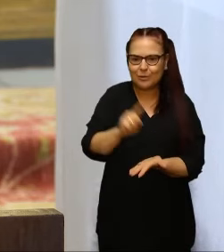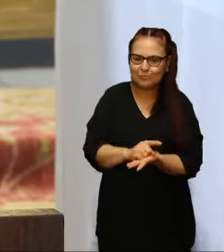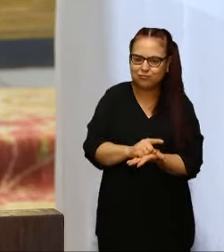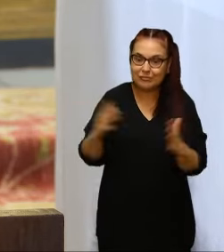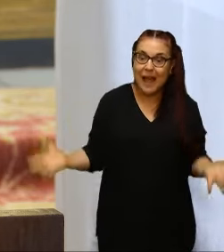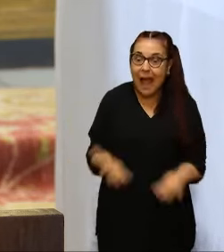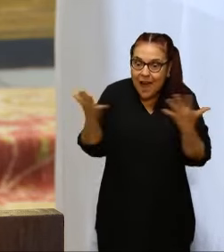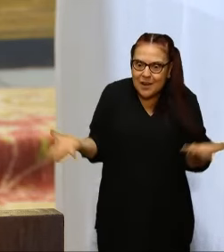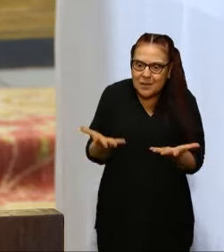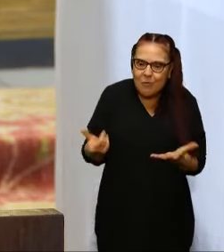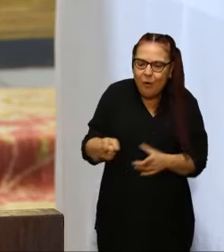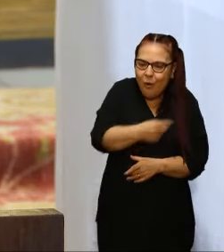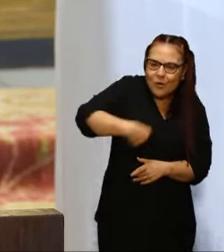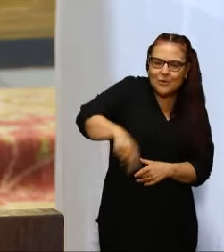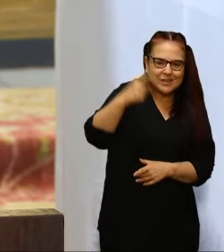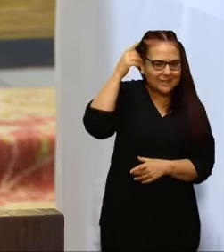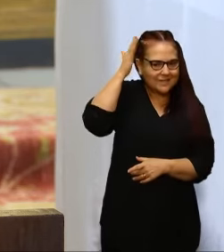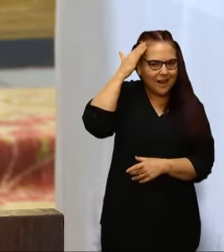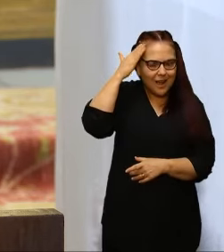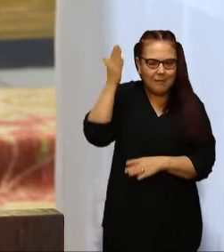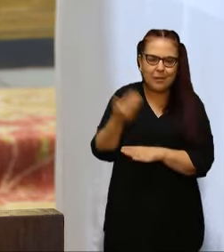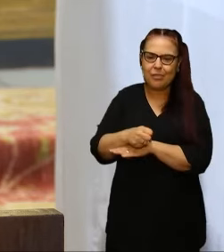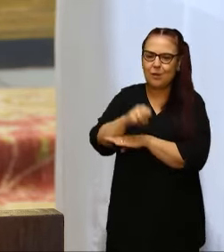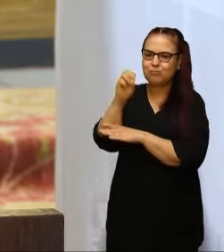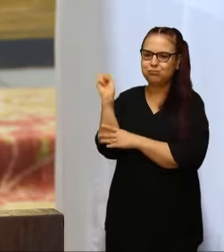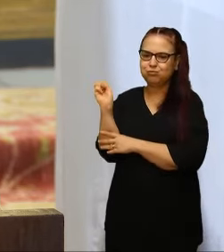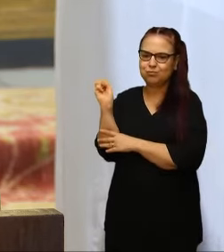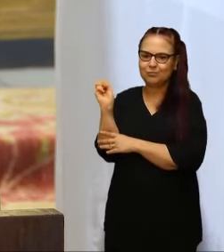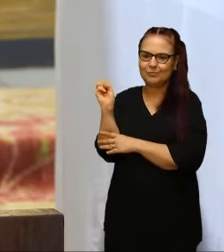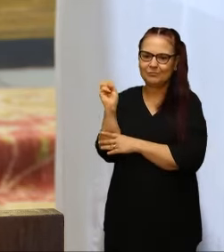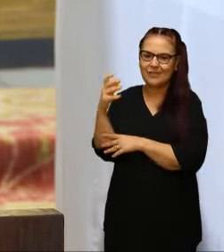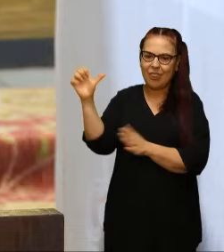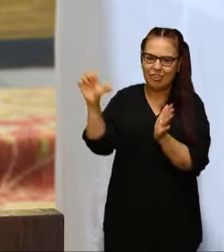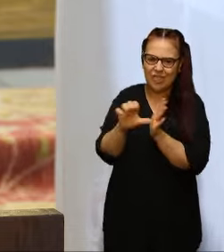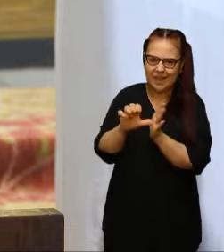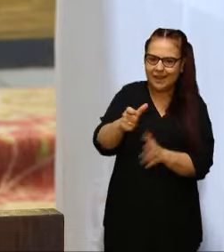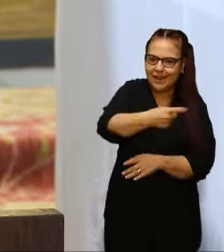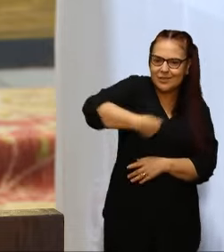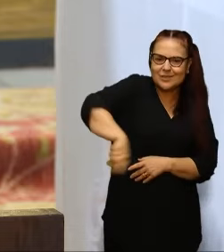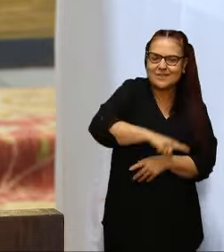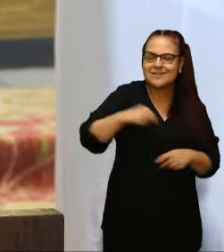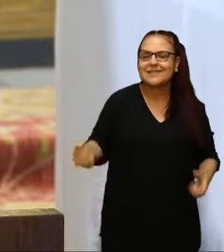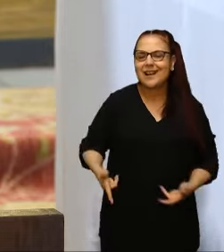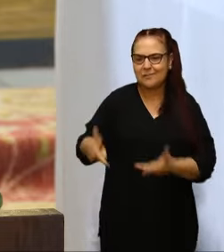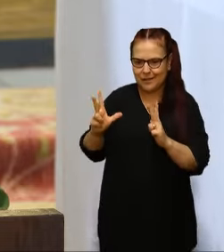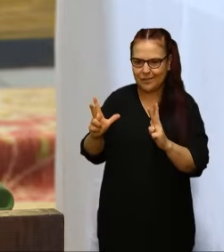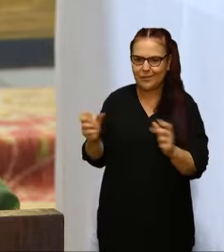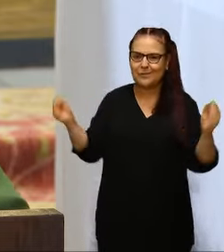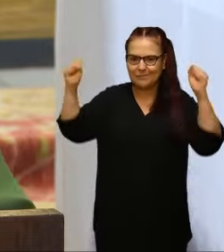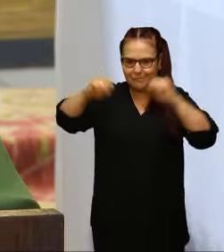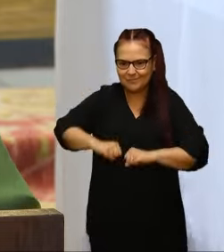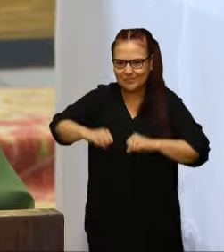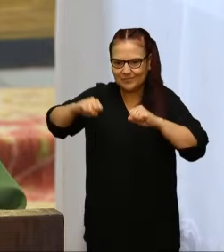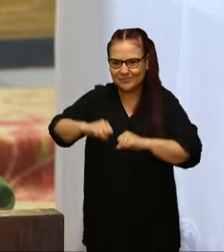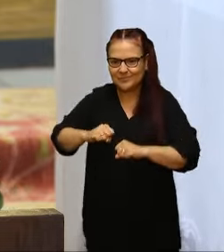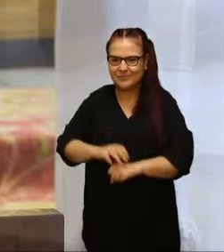de levantar nuestra cabeza porque se acerca nuestra liberación. Que así sea.